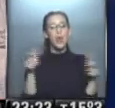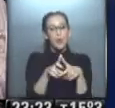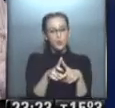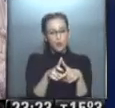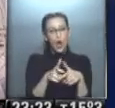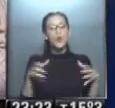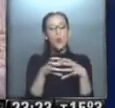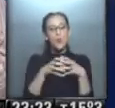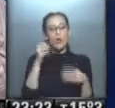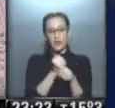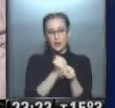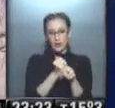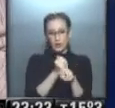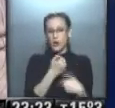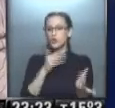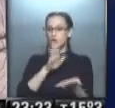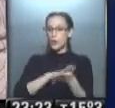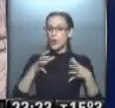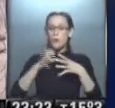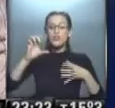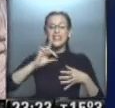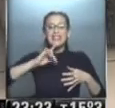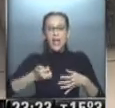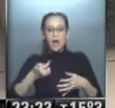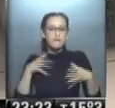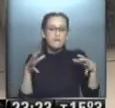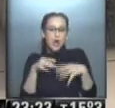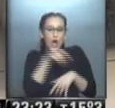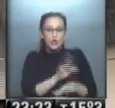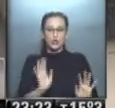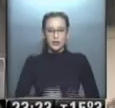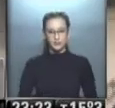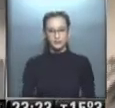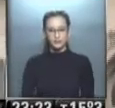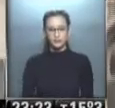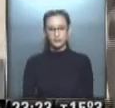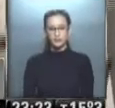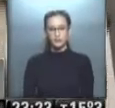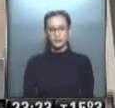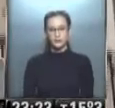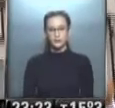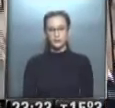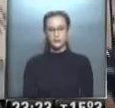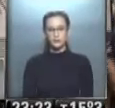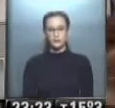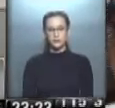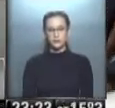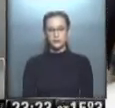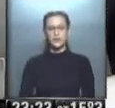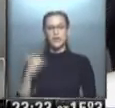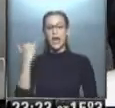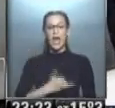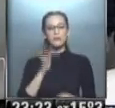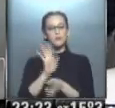de ATE, que forma parte de la CTA opositora. Para nosotros acá estamos ratificando un